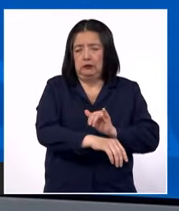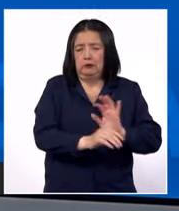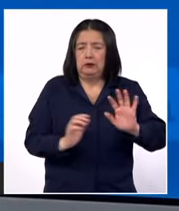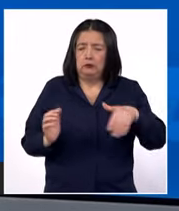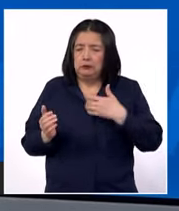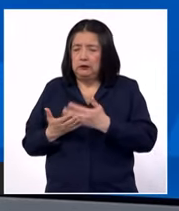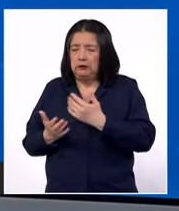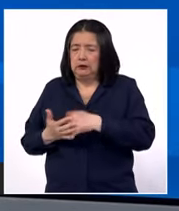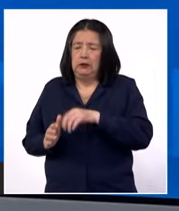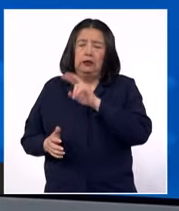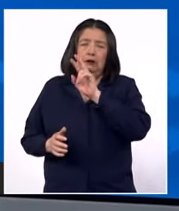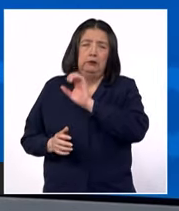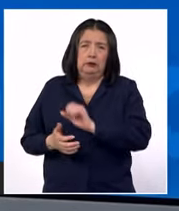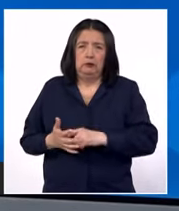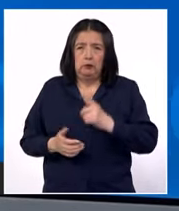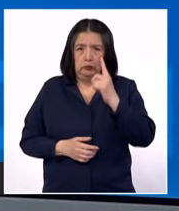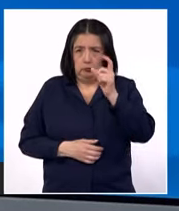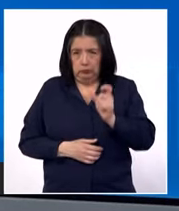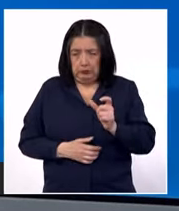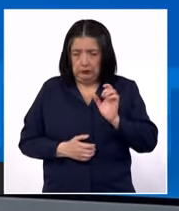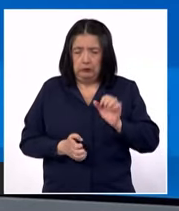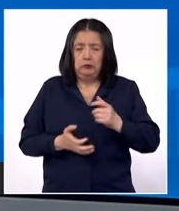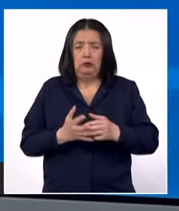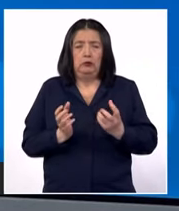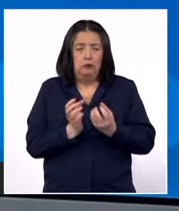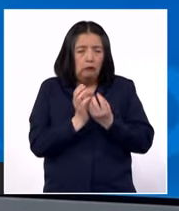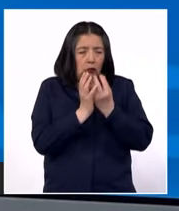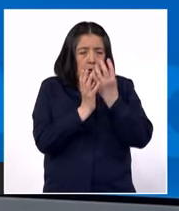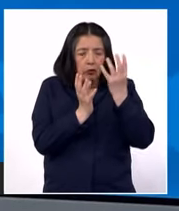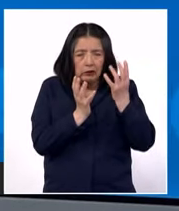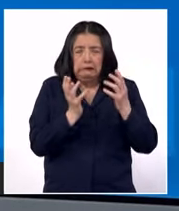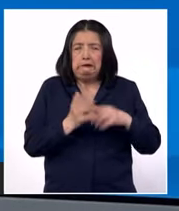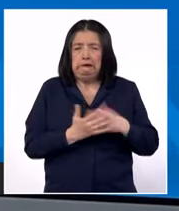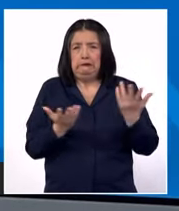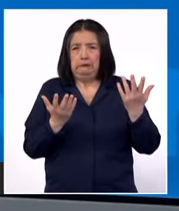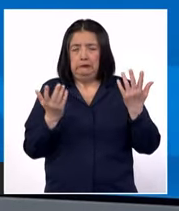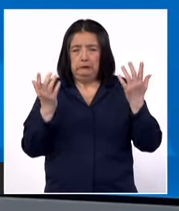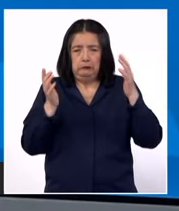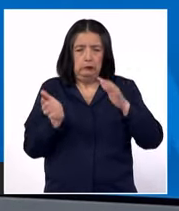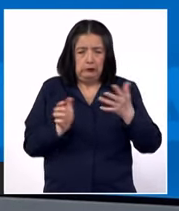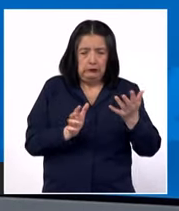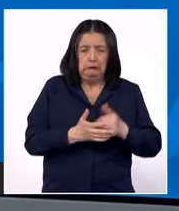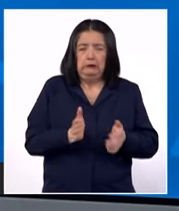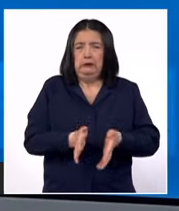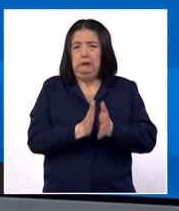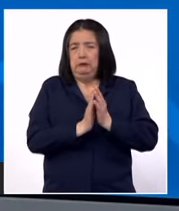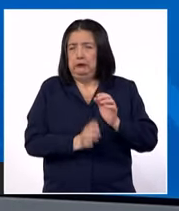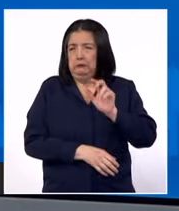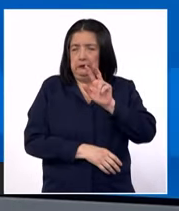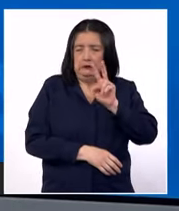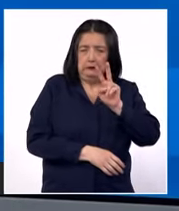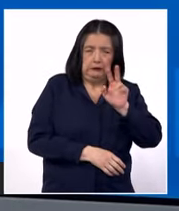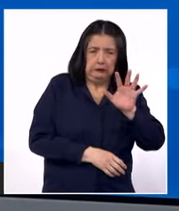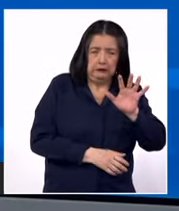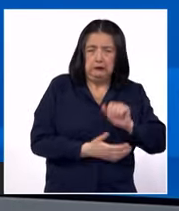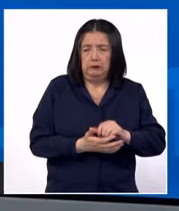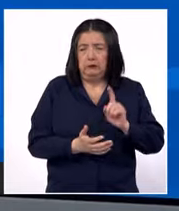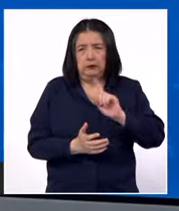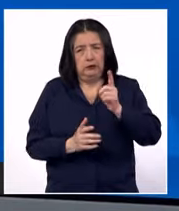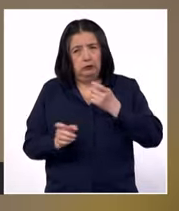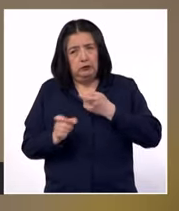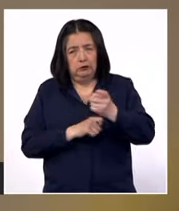accionistas ha recibido un arreglo fúnebre y amenazas de muerte en la puerta de su casa. Le piden 25 mil soles para no atentar contra él y su